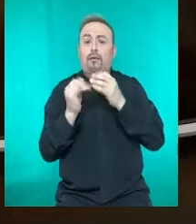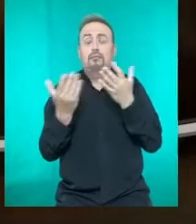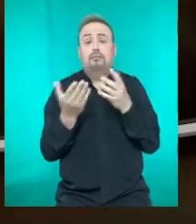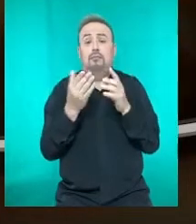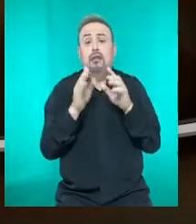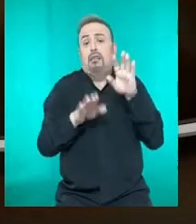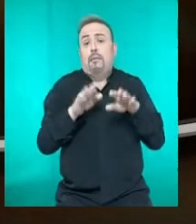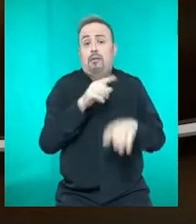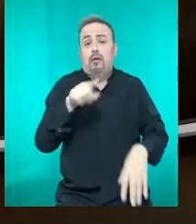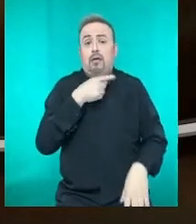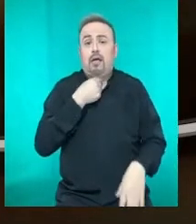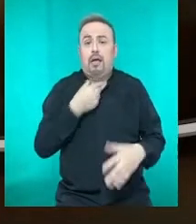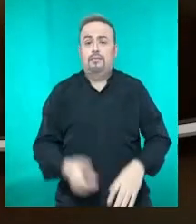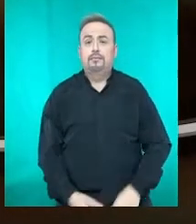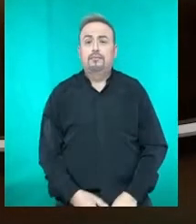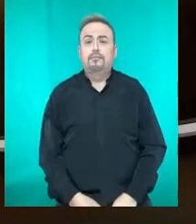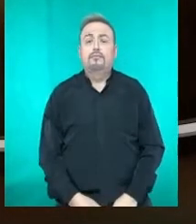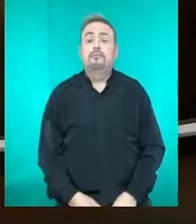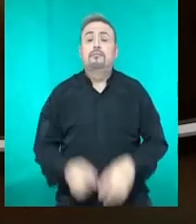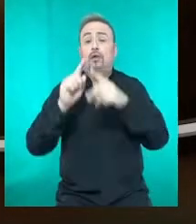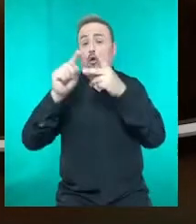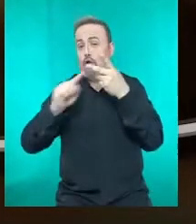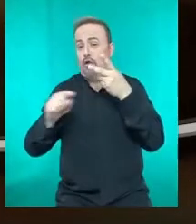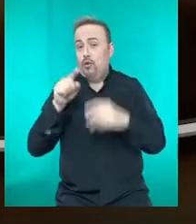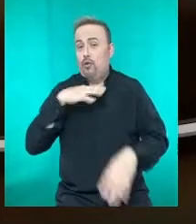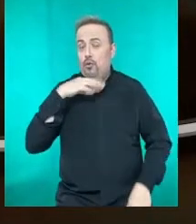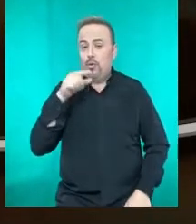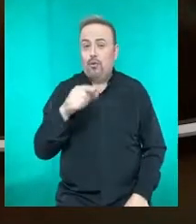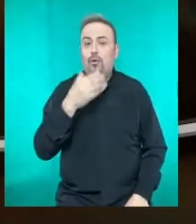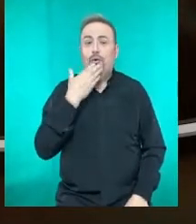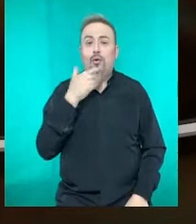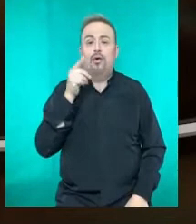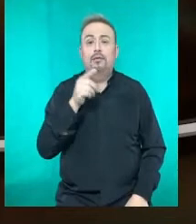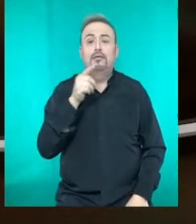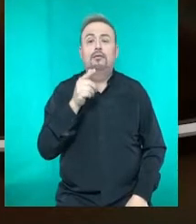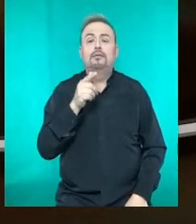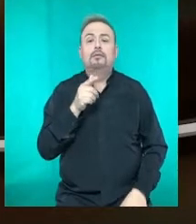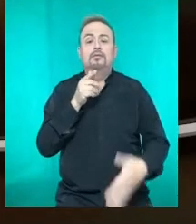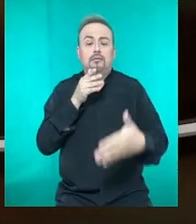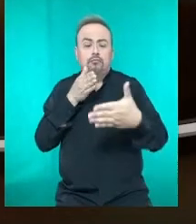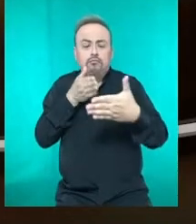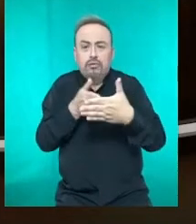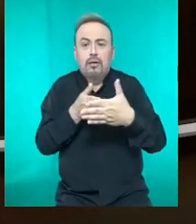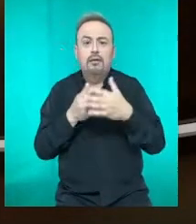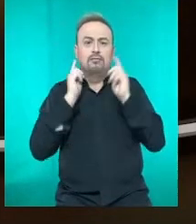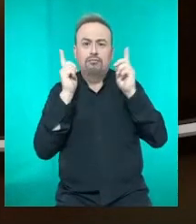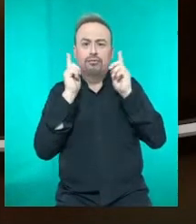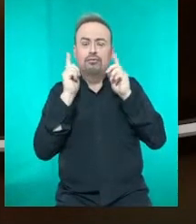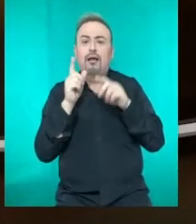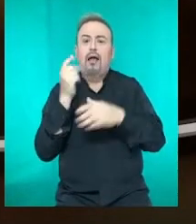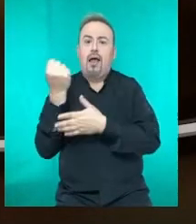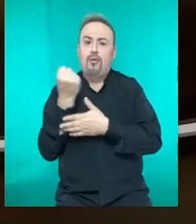dimensiones deseadas. Entre otras aplicaciones también se encuentran las barreras acústicas. Otro ejemplo de